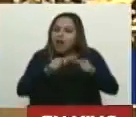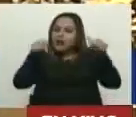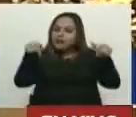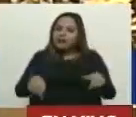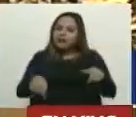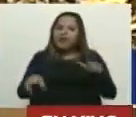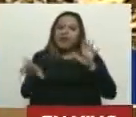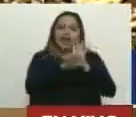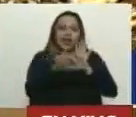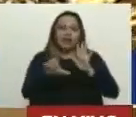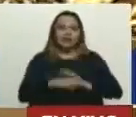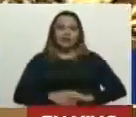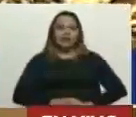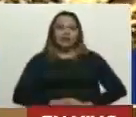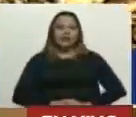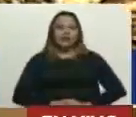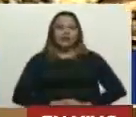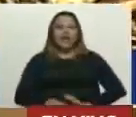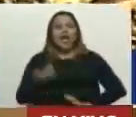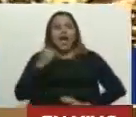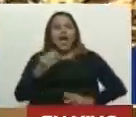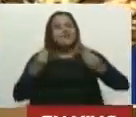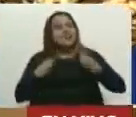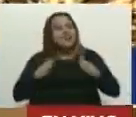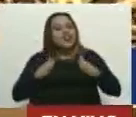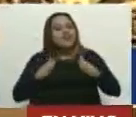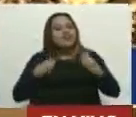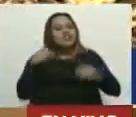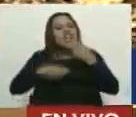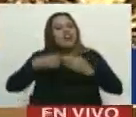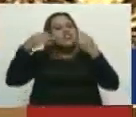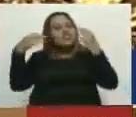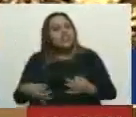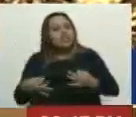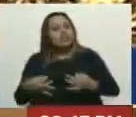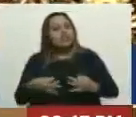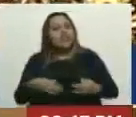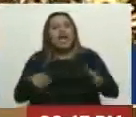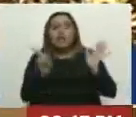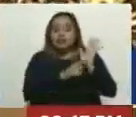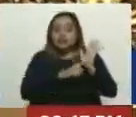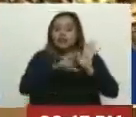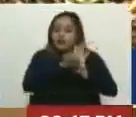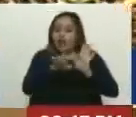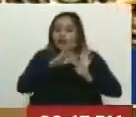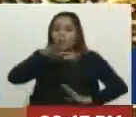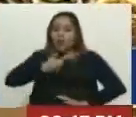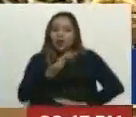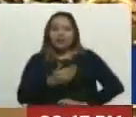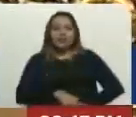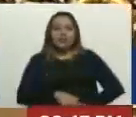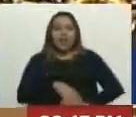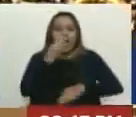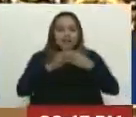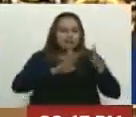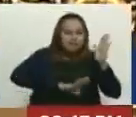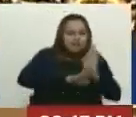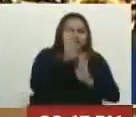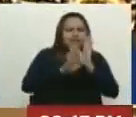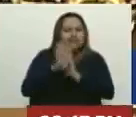que esta ley sea letra viva, para que esta ley sea verdad y para que esta ley pueda tener un avance,